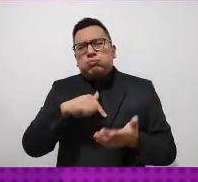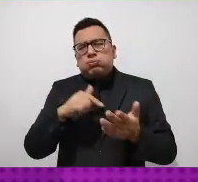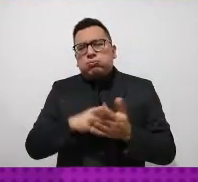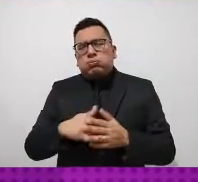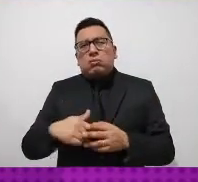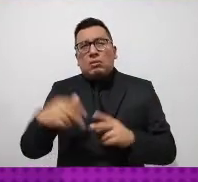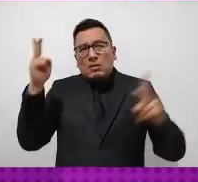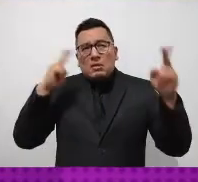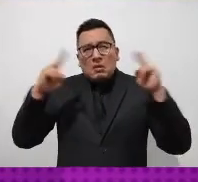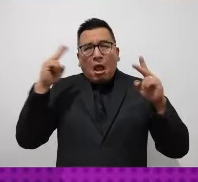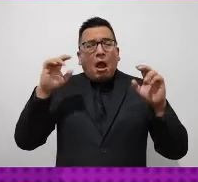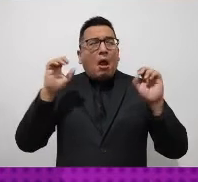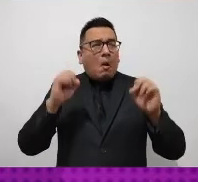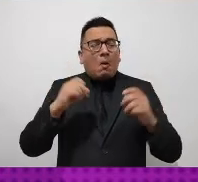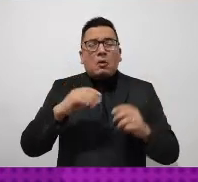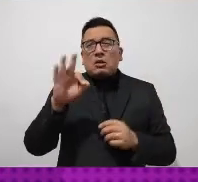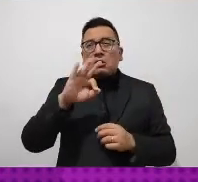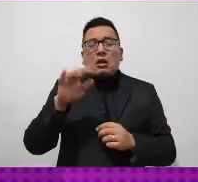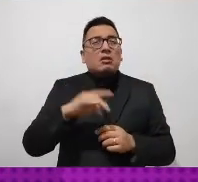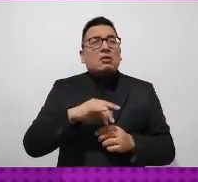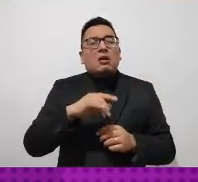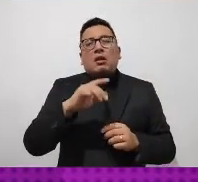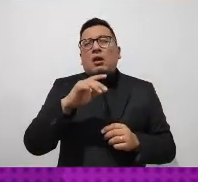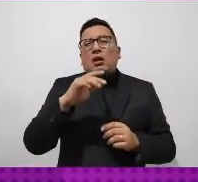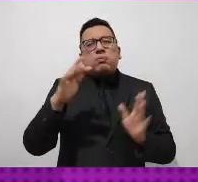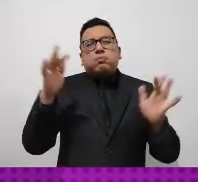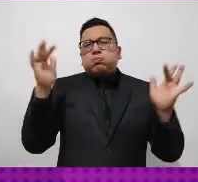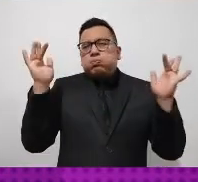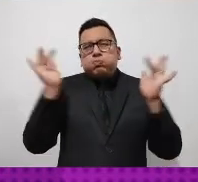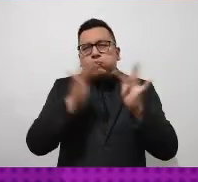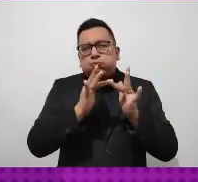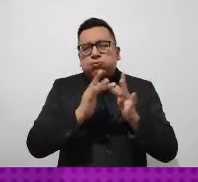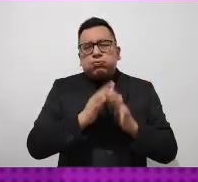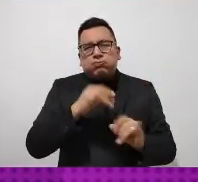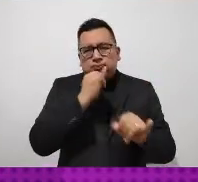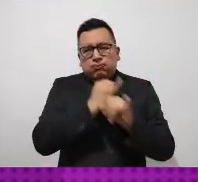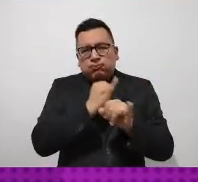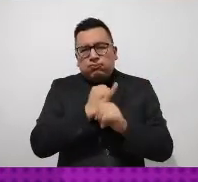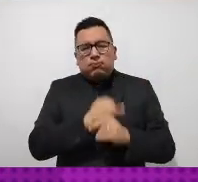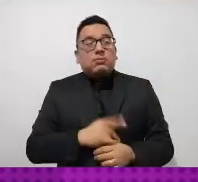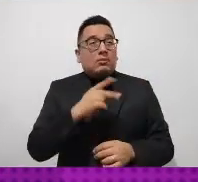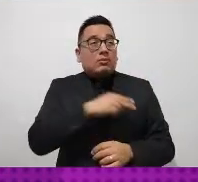incluso híbrida. Y entonces lo que queremos es esperar a visitar los